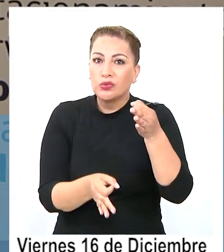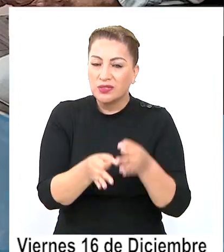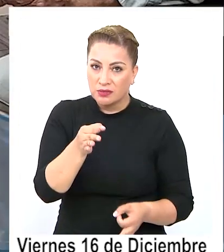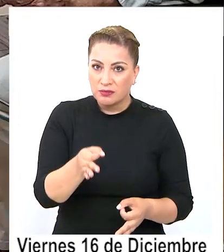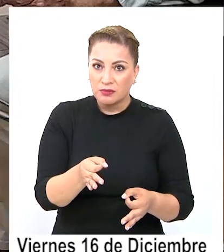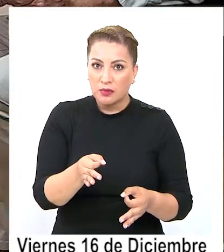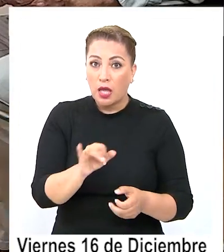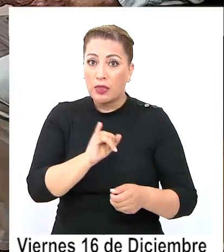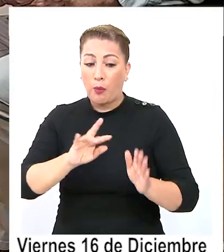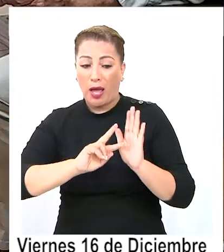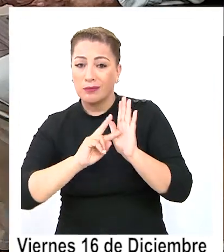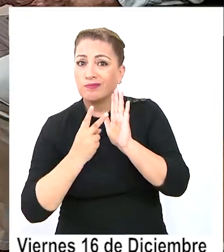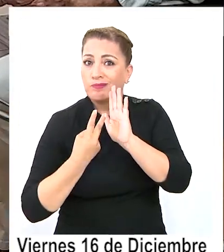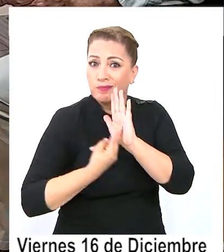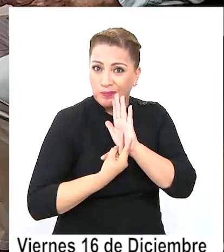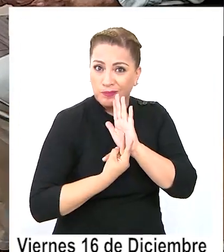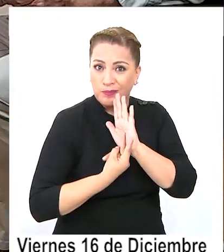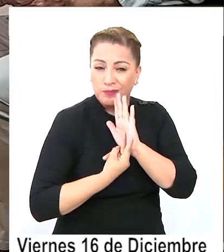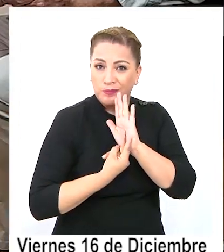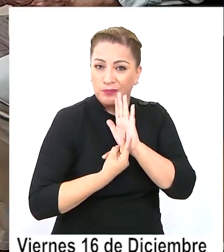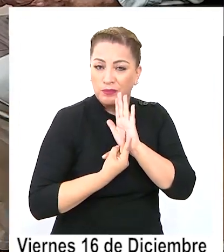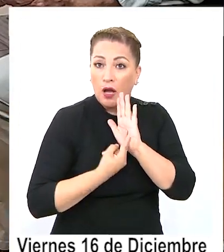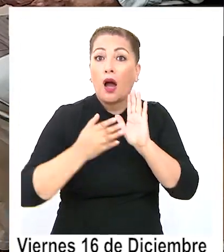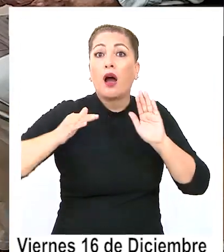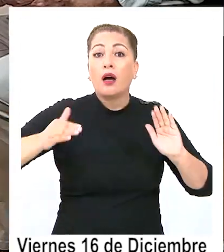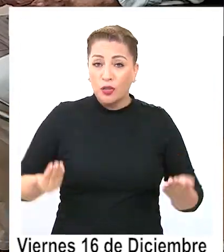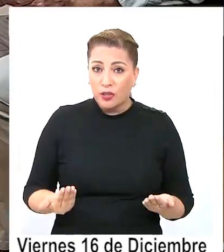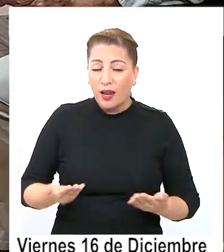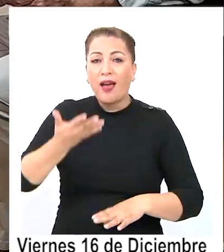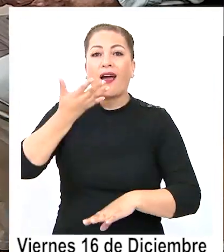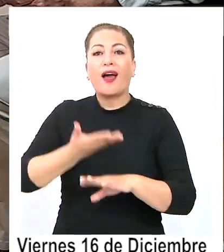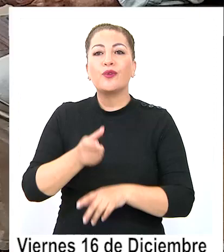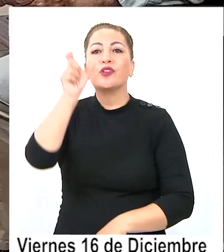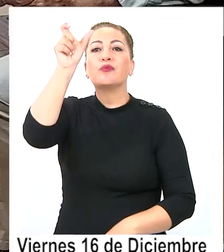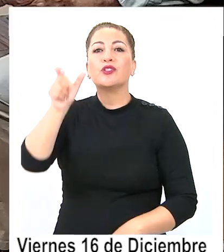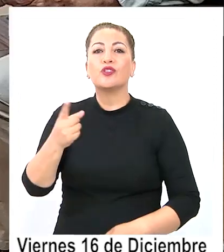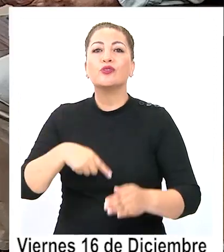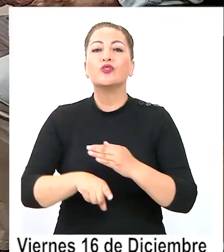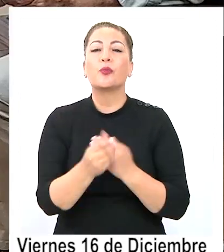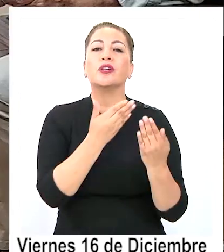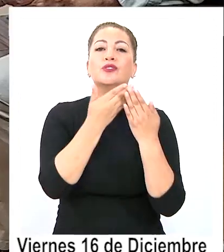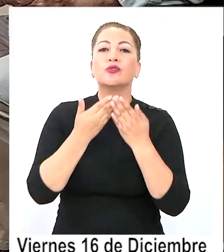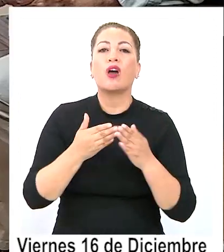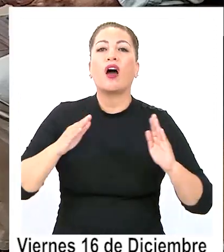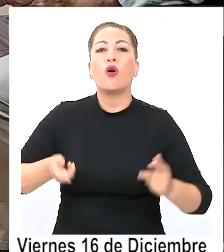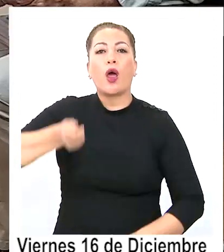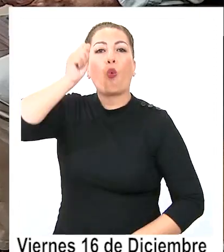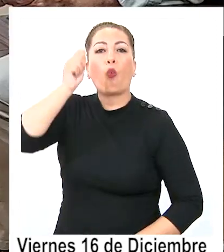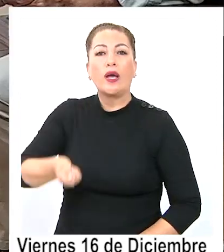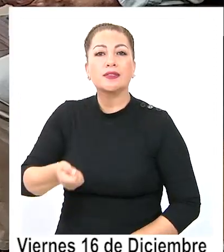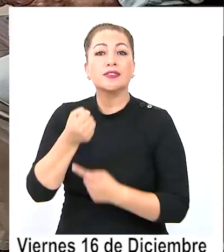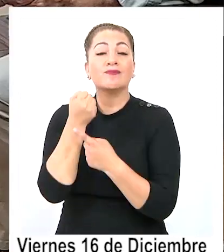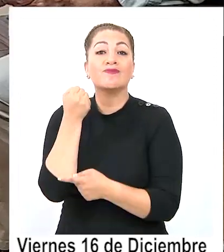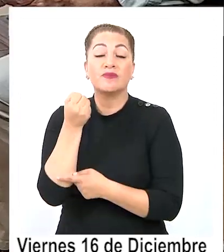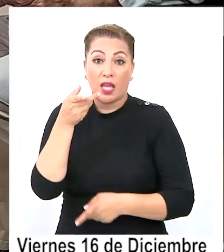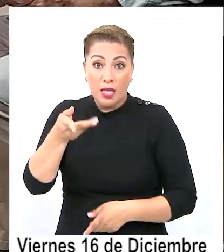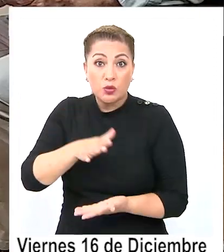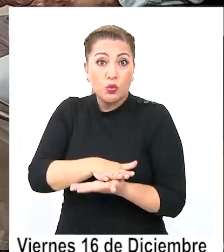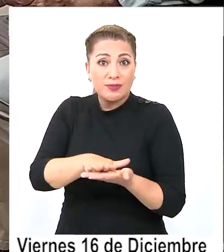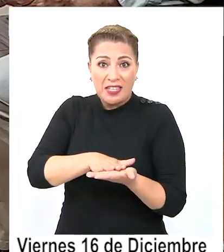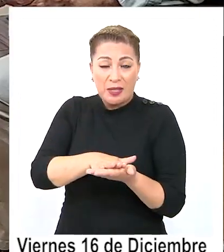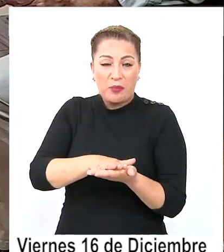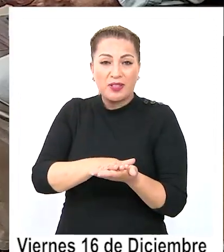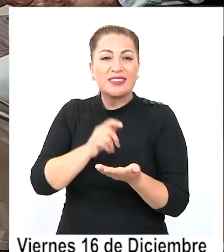Se hicieron los ajustes y hoy en día ya tenemos una persona que entró a estudiar y ahora es juez. Entonces ahí tienen un ejemplo